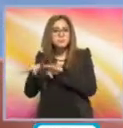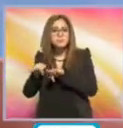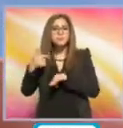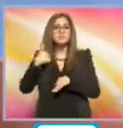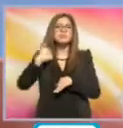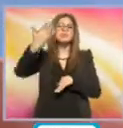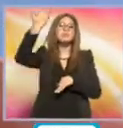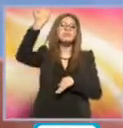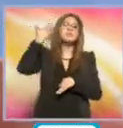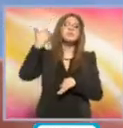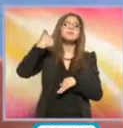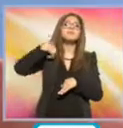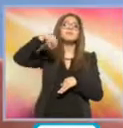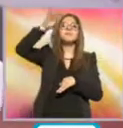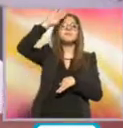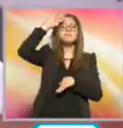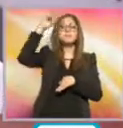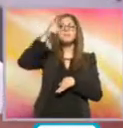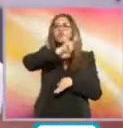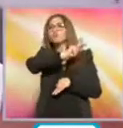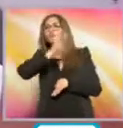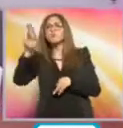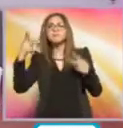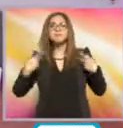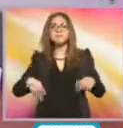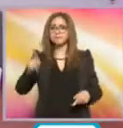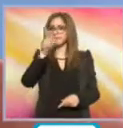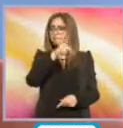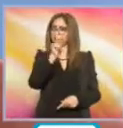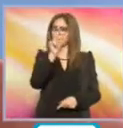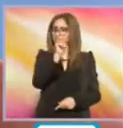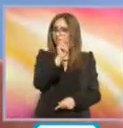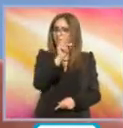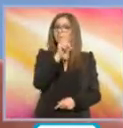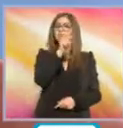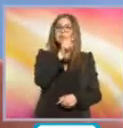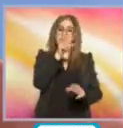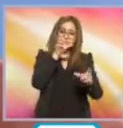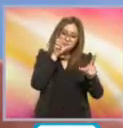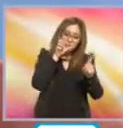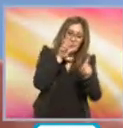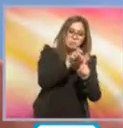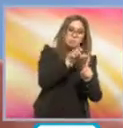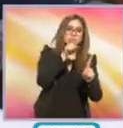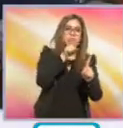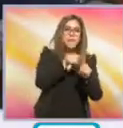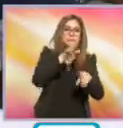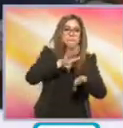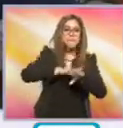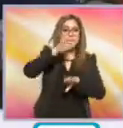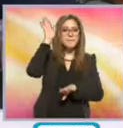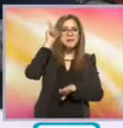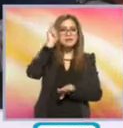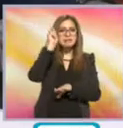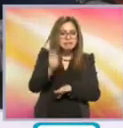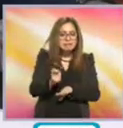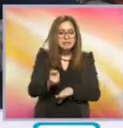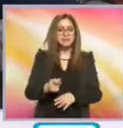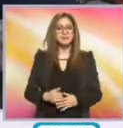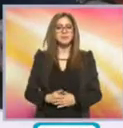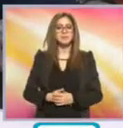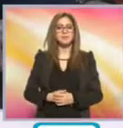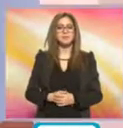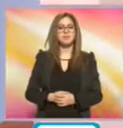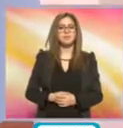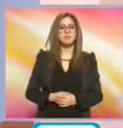a cualquier persona, pero de alguna u otra forma hay sectores que se ven como más vulnerables a esta situación.